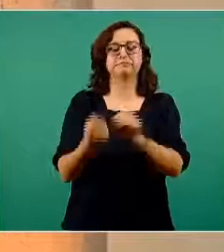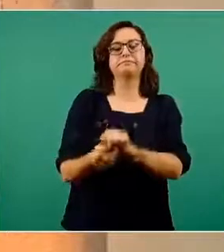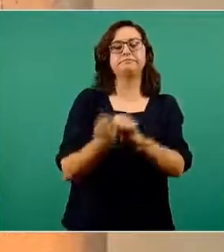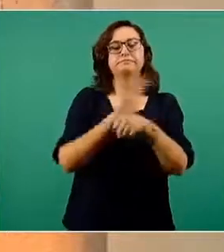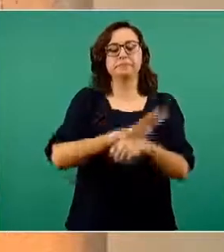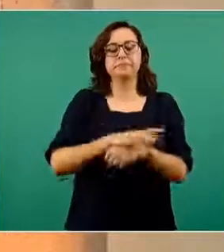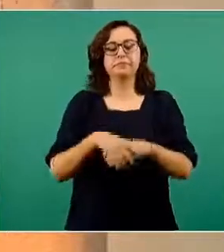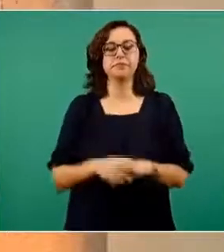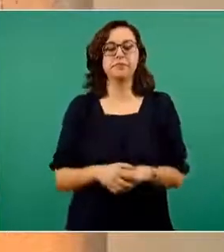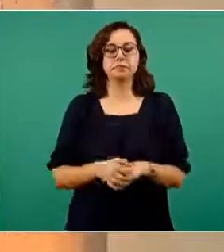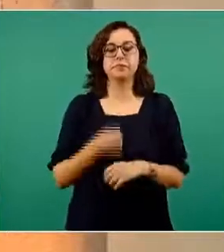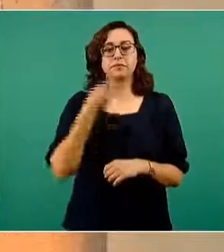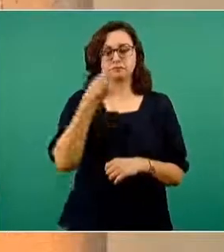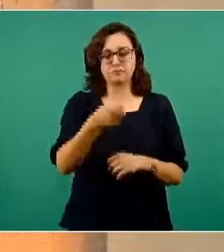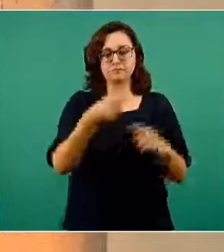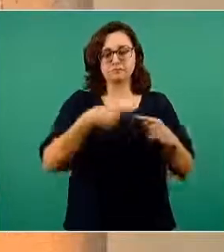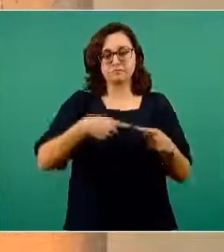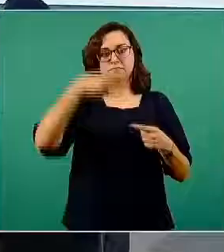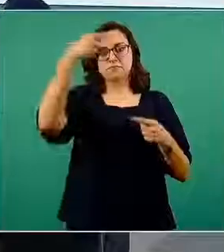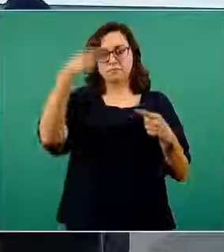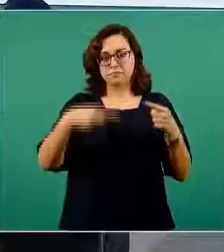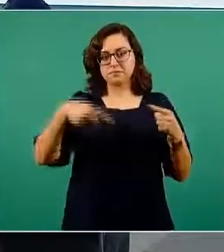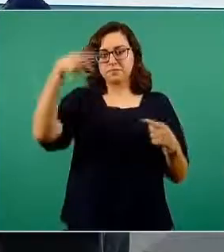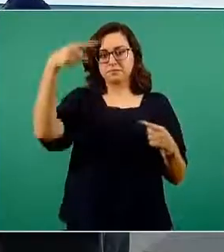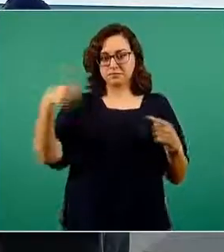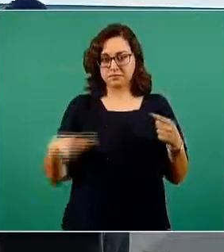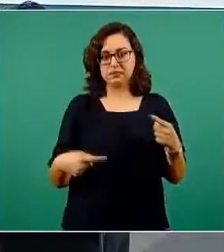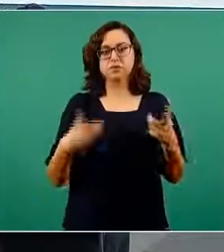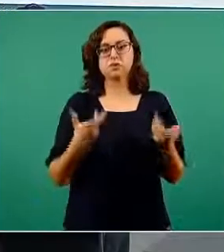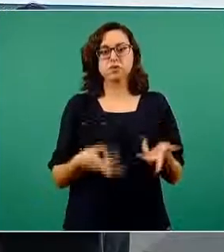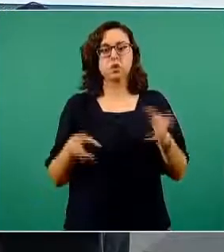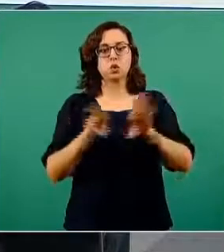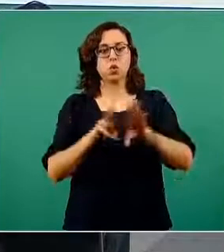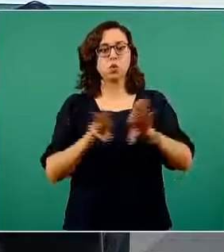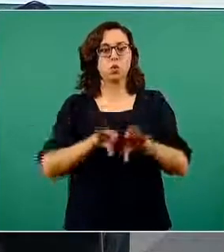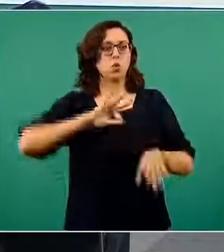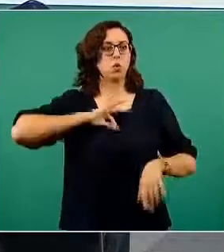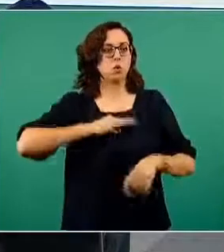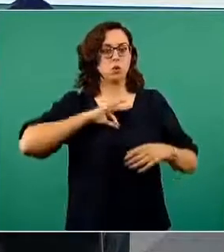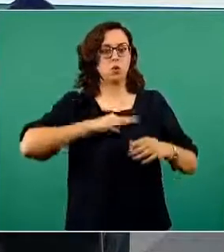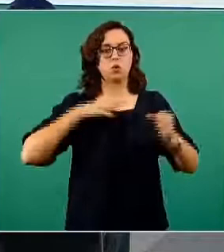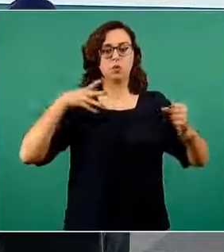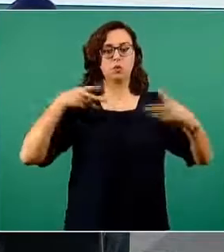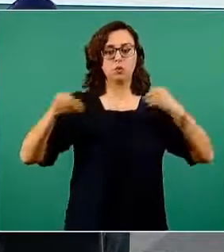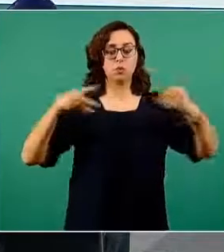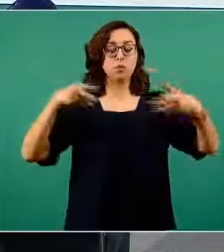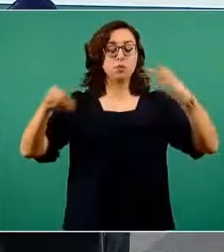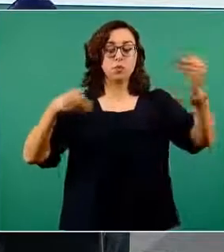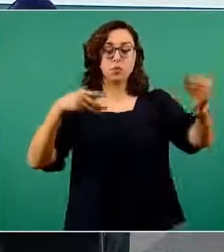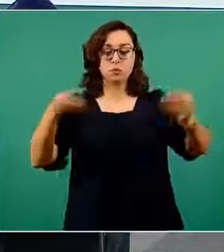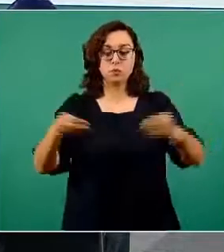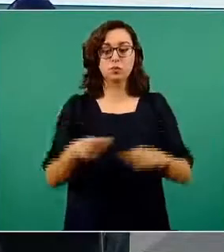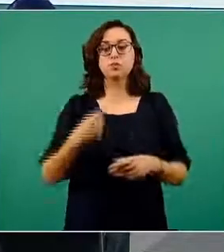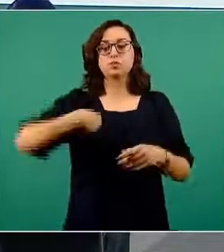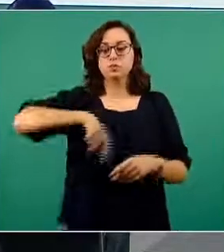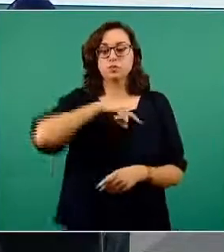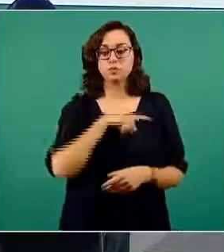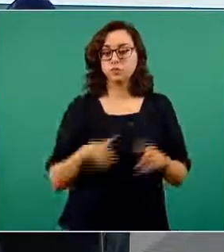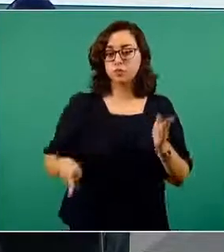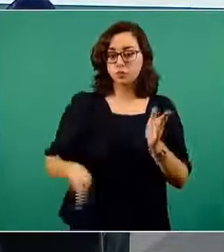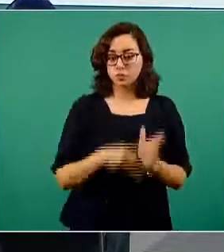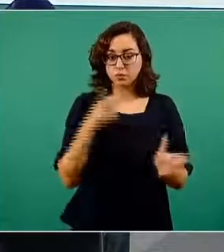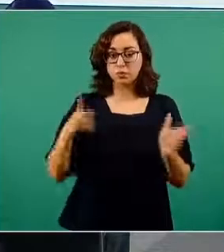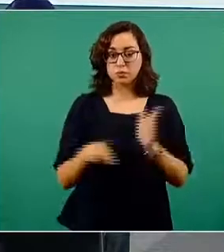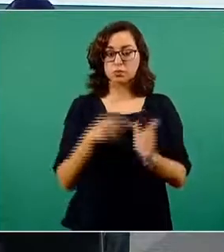COVID-19, y entonces así podemos apreciar el comportamiento de la epidemia en México, que como lo hemos estado recalcando para